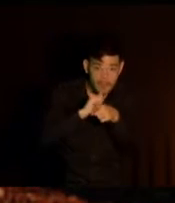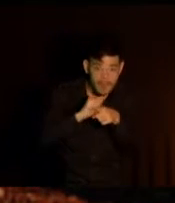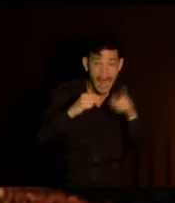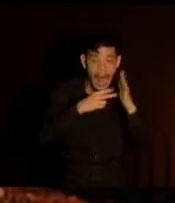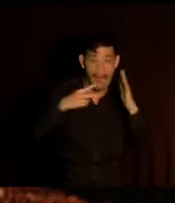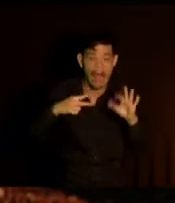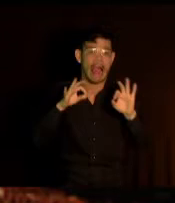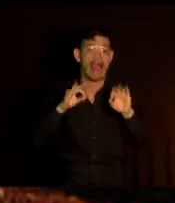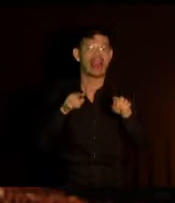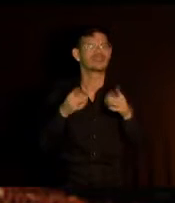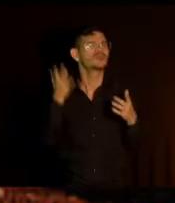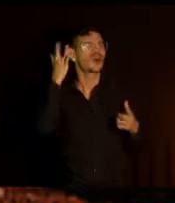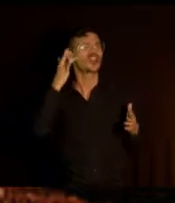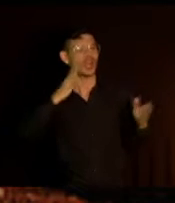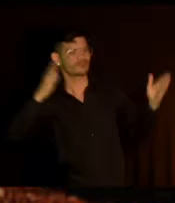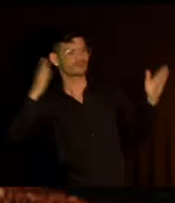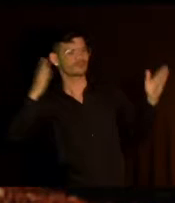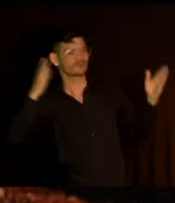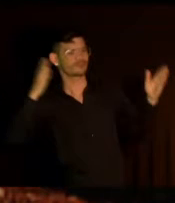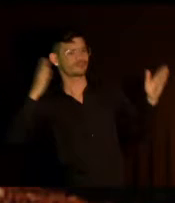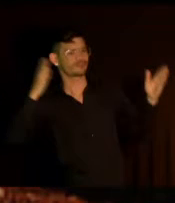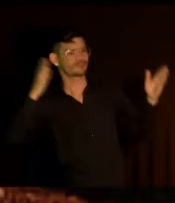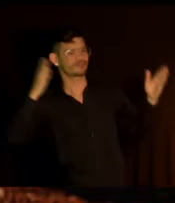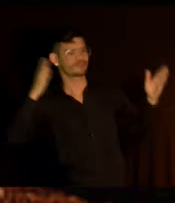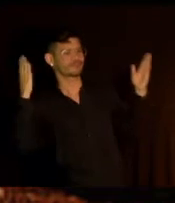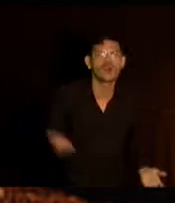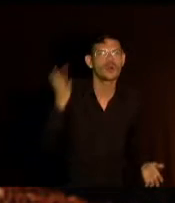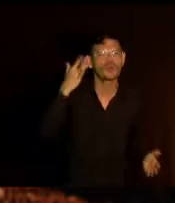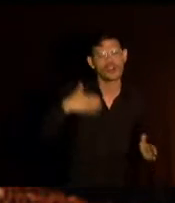un evento para ciegos? ¿Por qué hacer un evento para